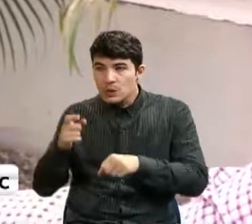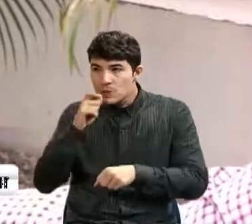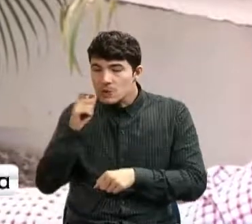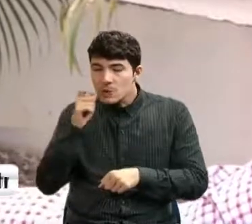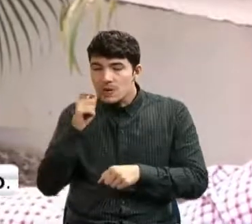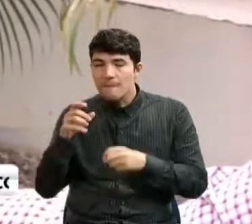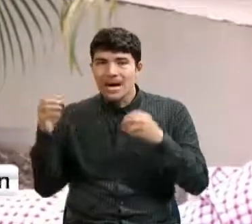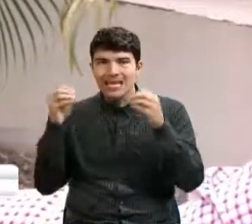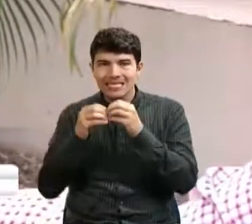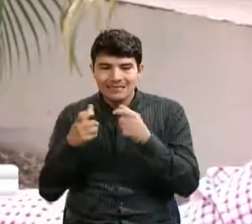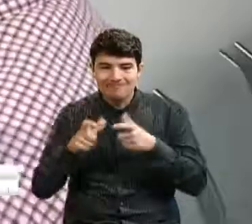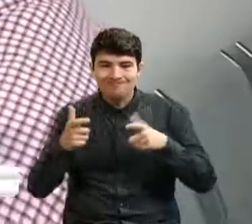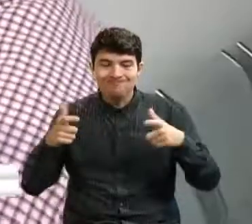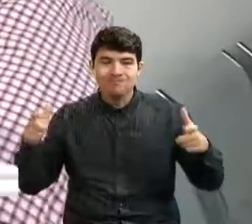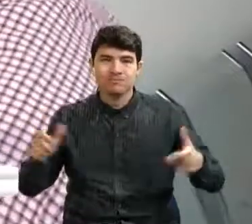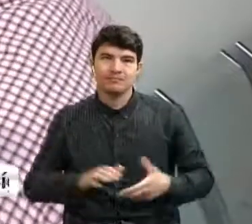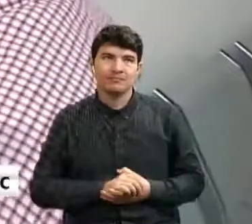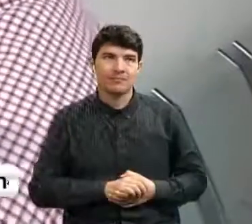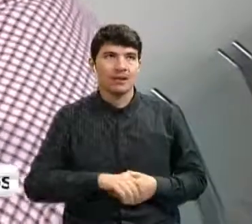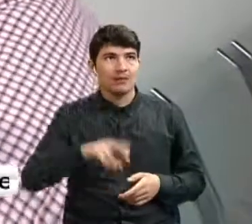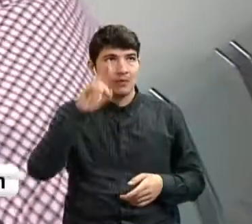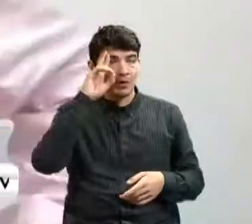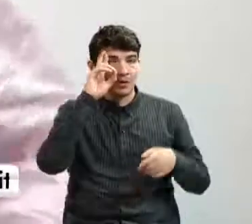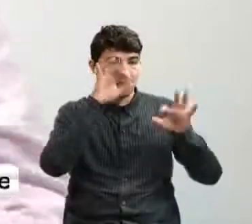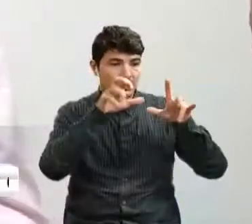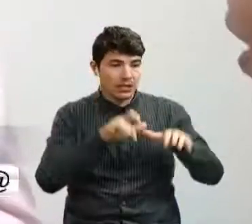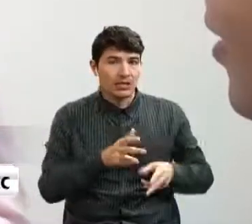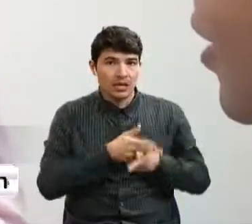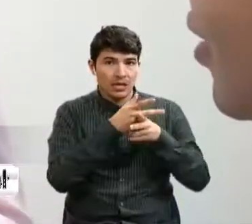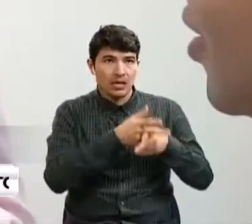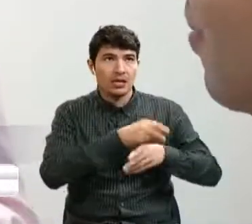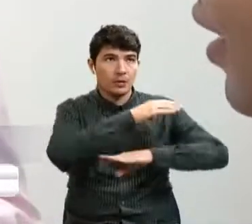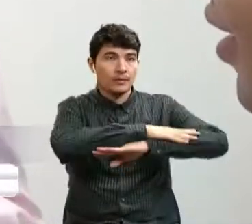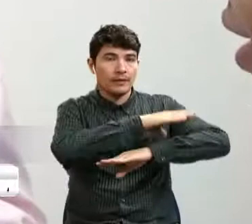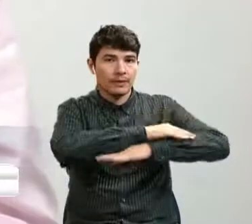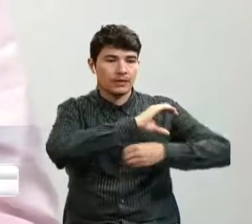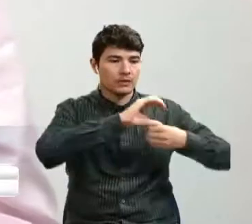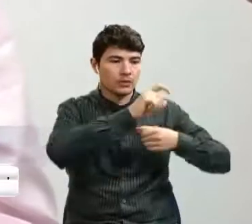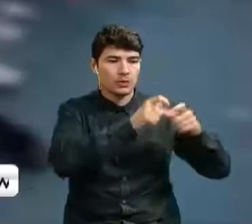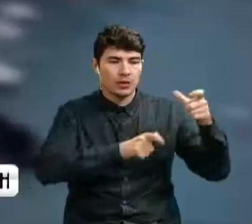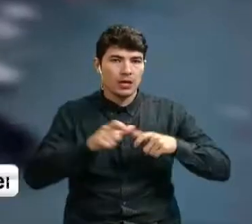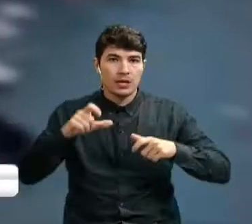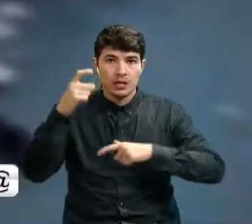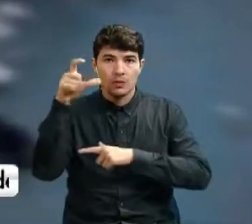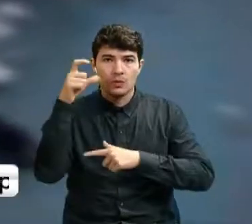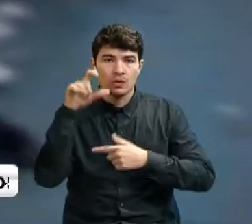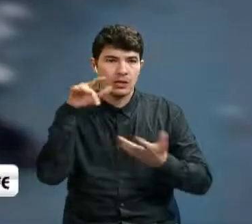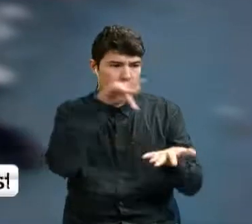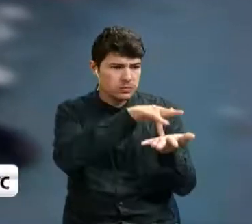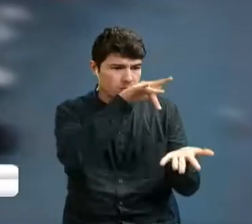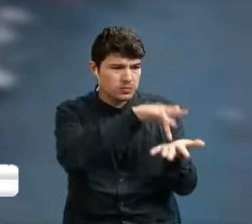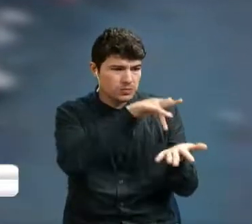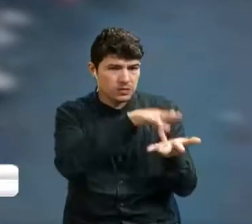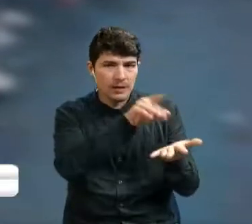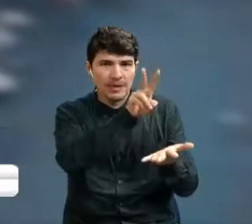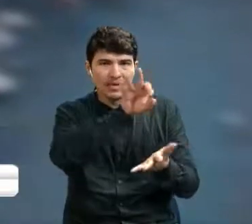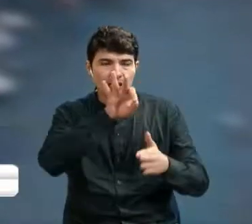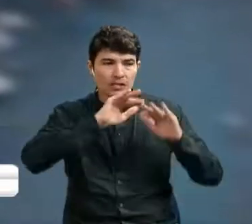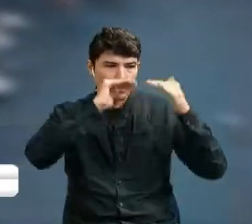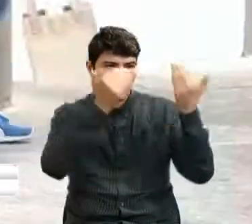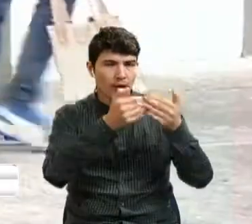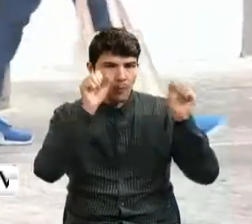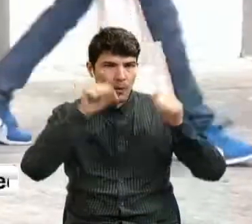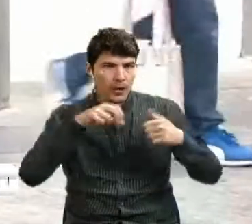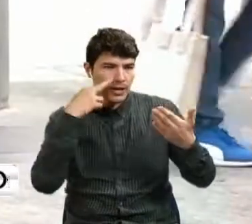esta cadena de micro distribución la secretaria de seguridad y convivencia ciudadana de cúcuta ha intervenido 23 colegios tanto para verificar